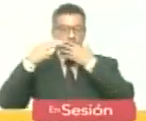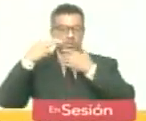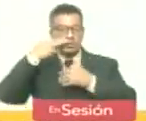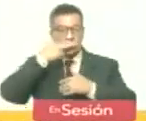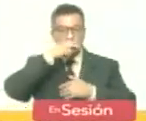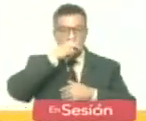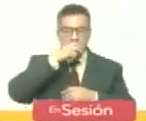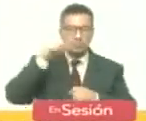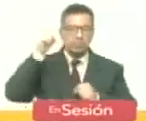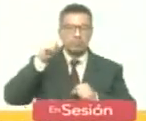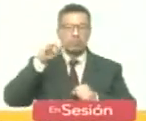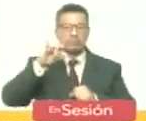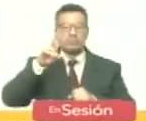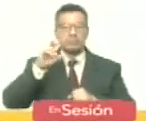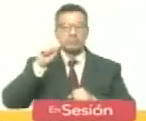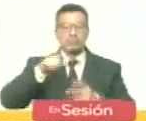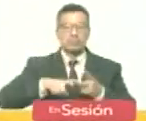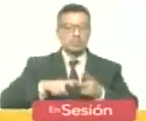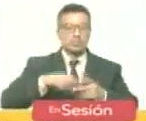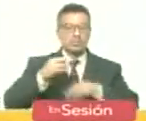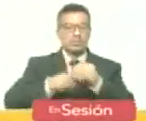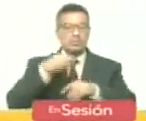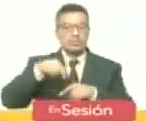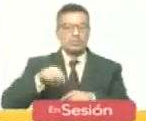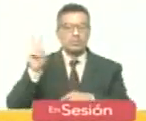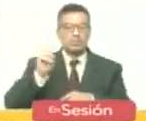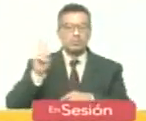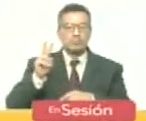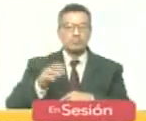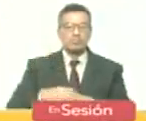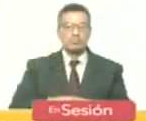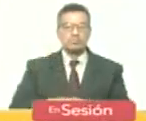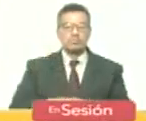el atentado a Duque se planificó en Venezuela.